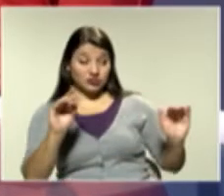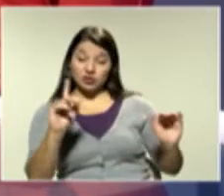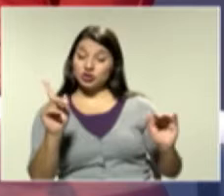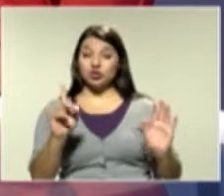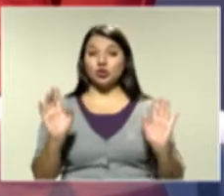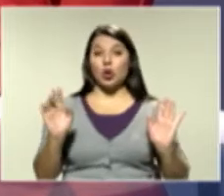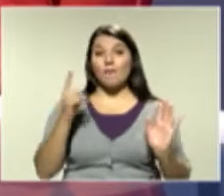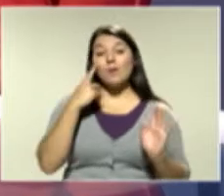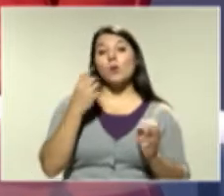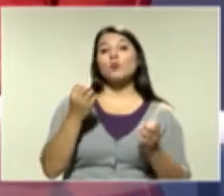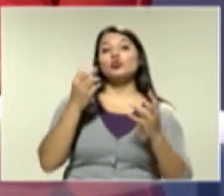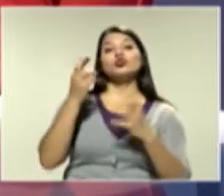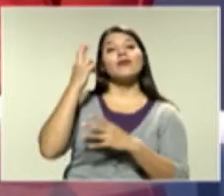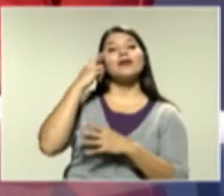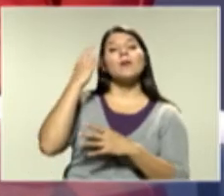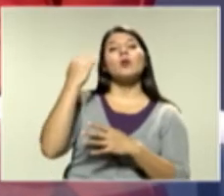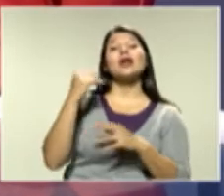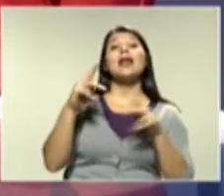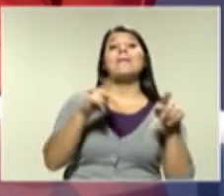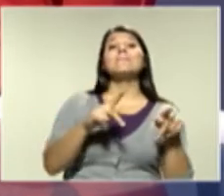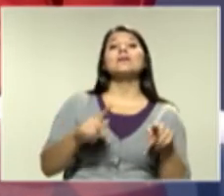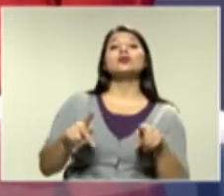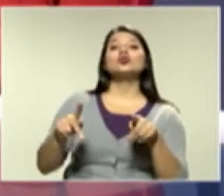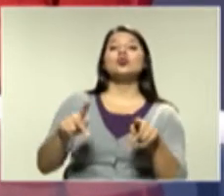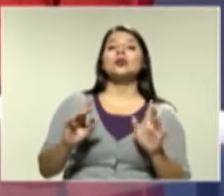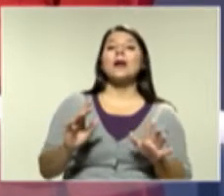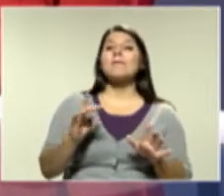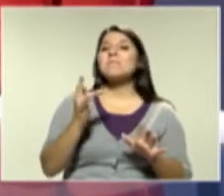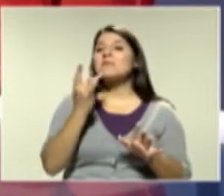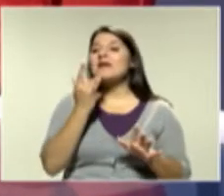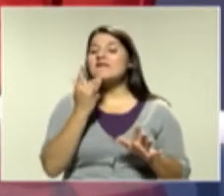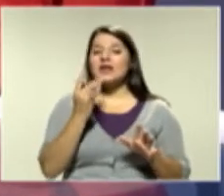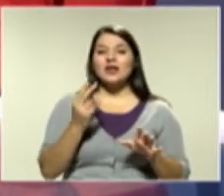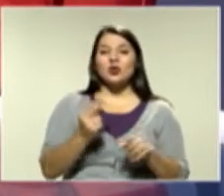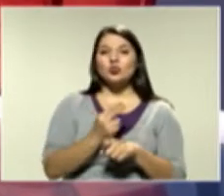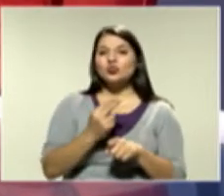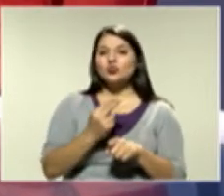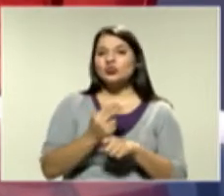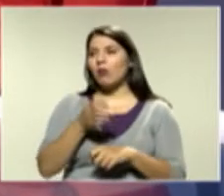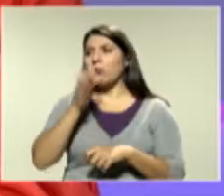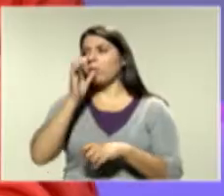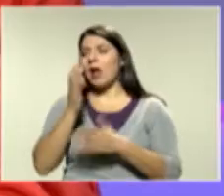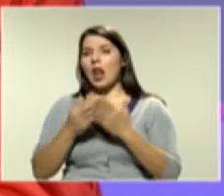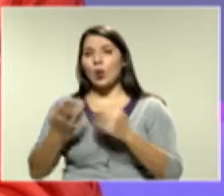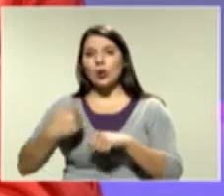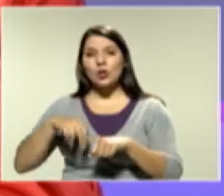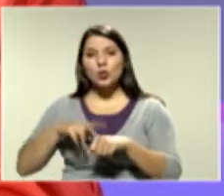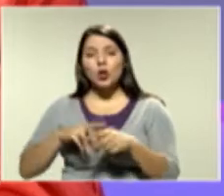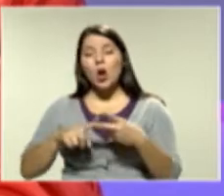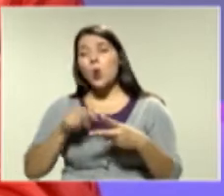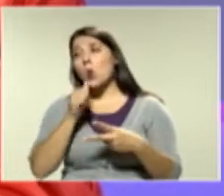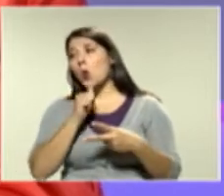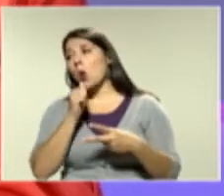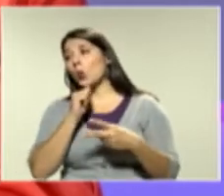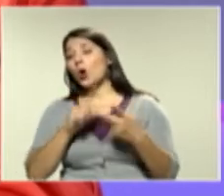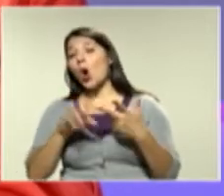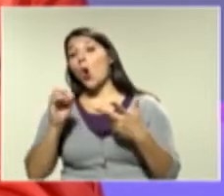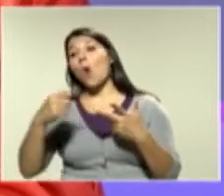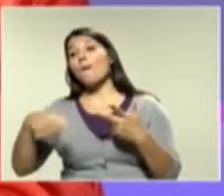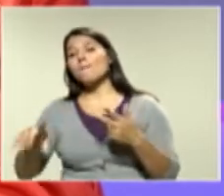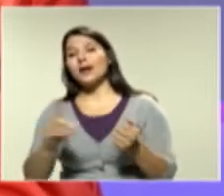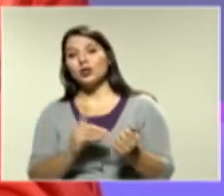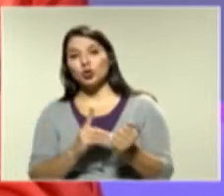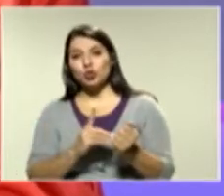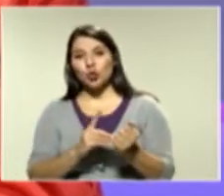de que el intoxicado prefiere utilizar algún remedio casero, se queda en la casa, se aguanta unos días, o va al médico y el médico no hace